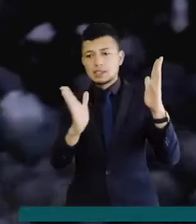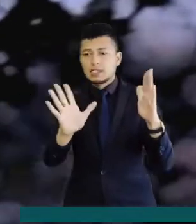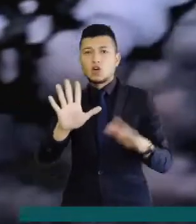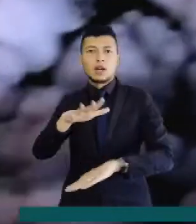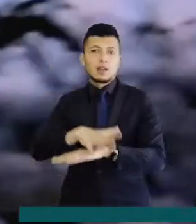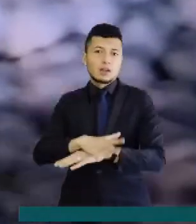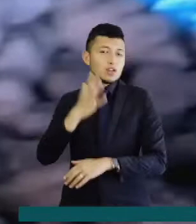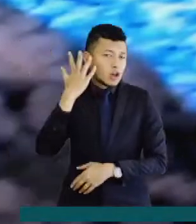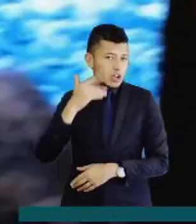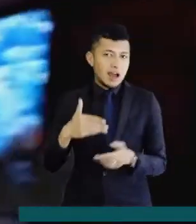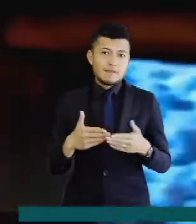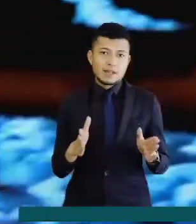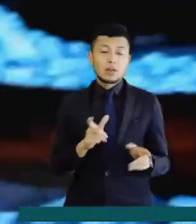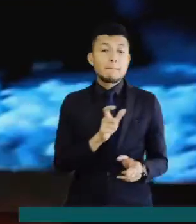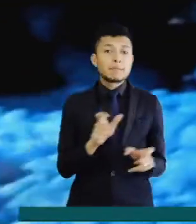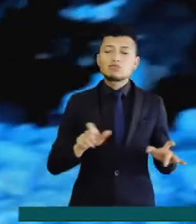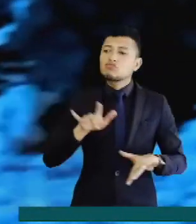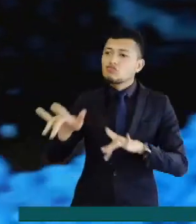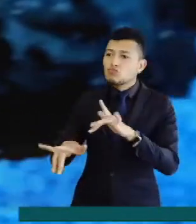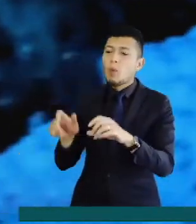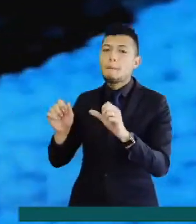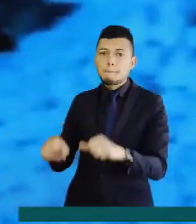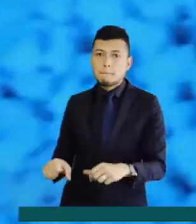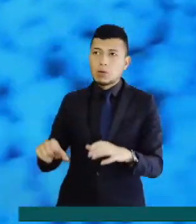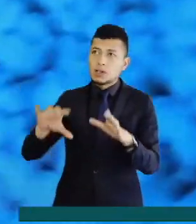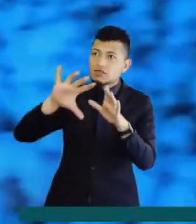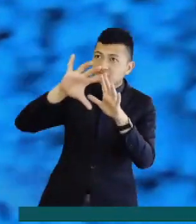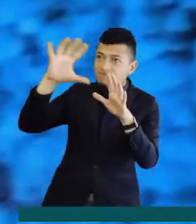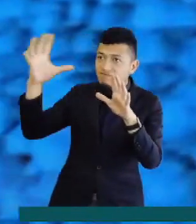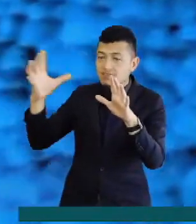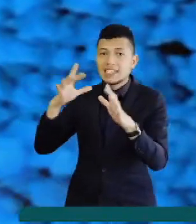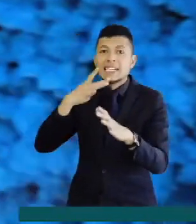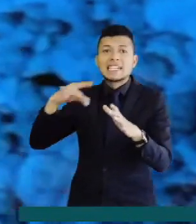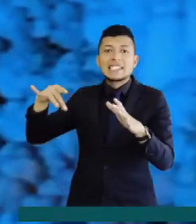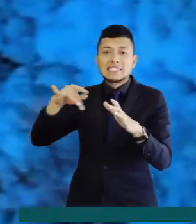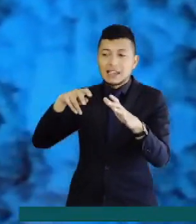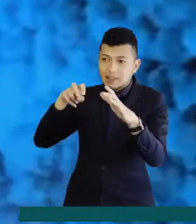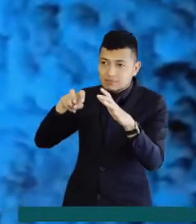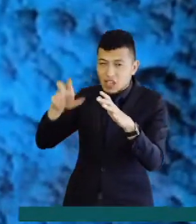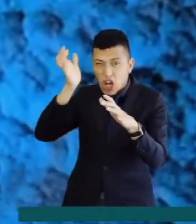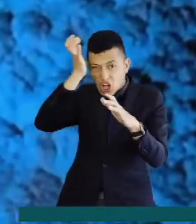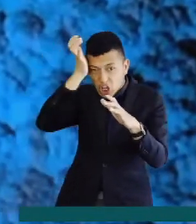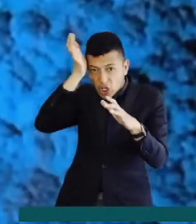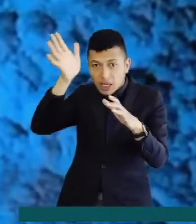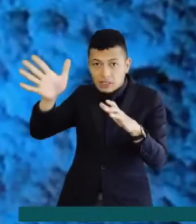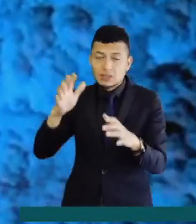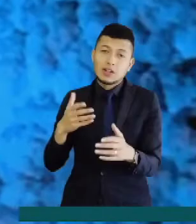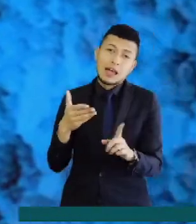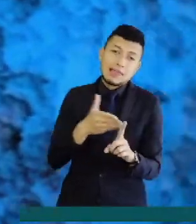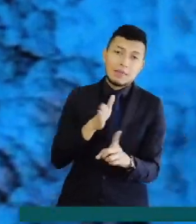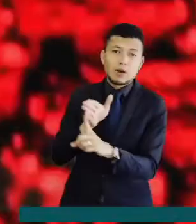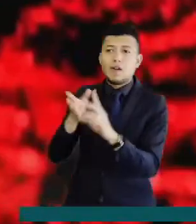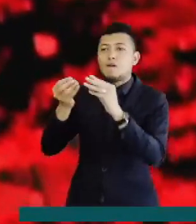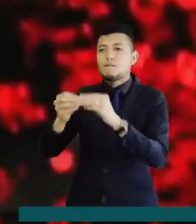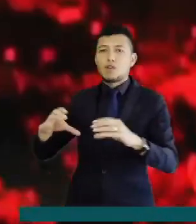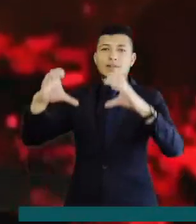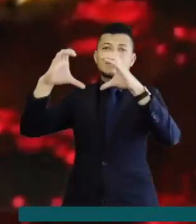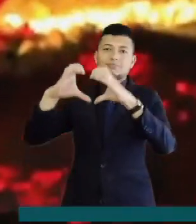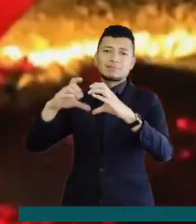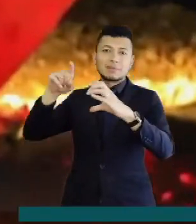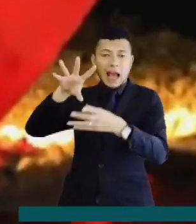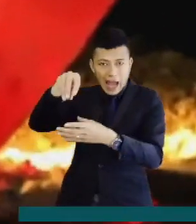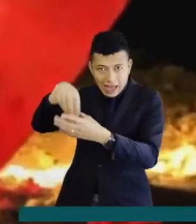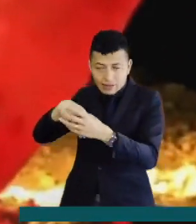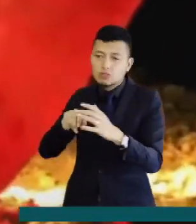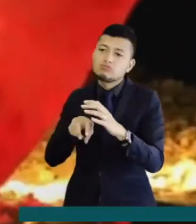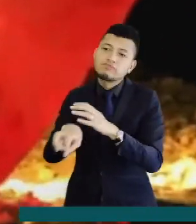de la tarde. Los visitantes también pueden conocer la cámara de sal de los enamorados, la roca de sal más grande del mundo en forma de corazón que se